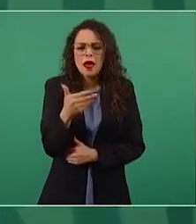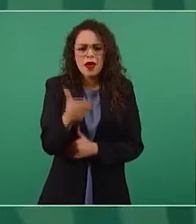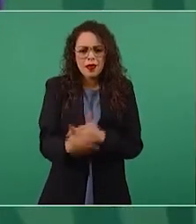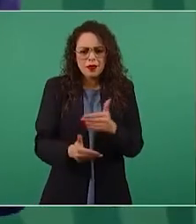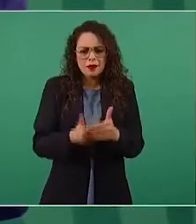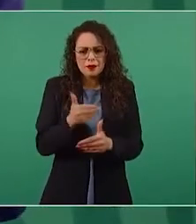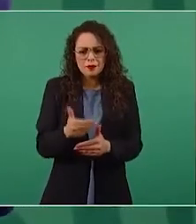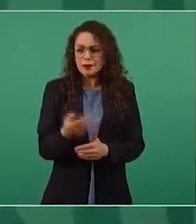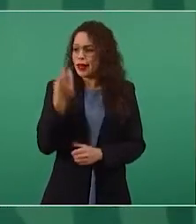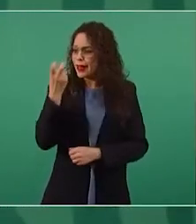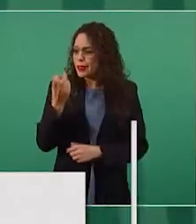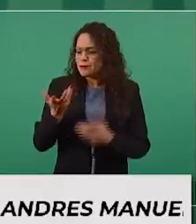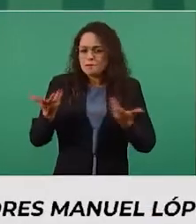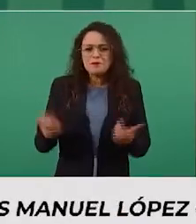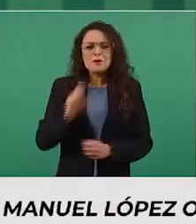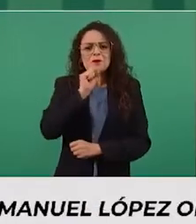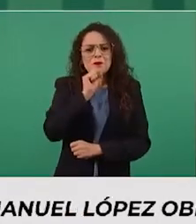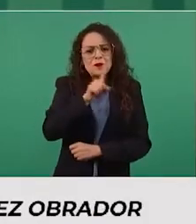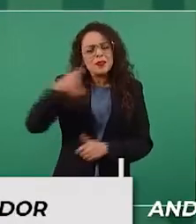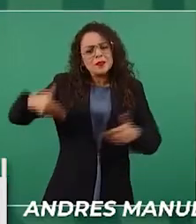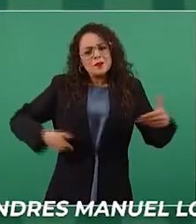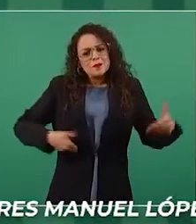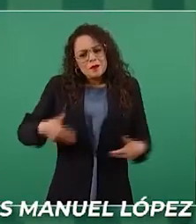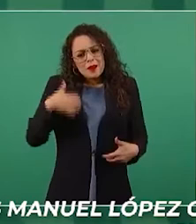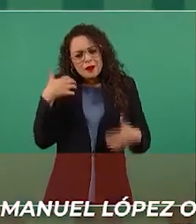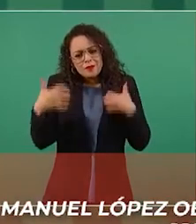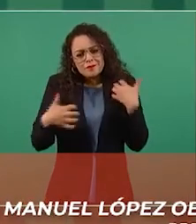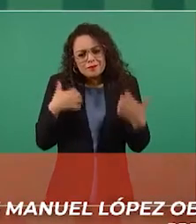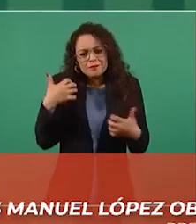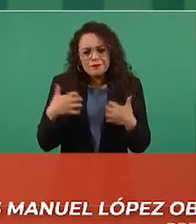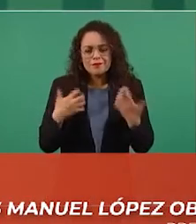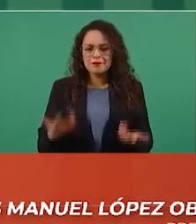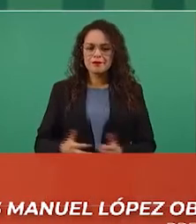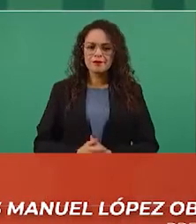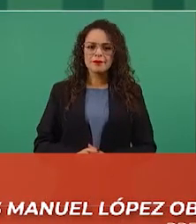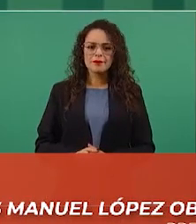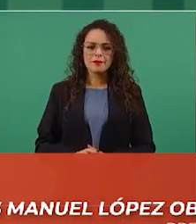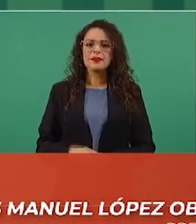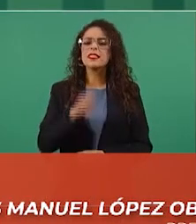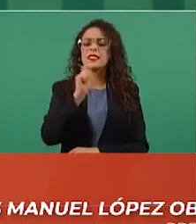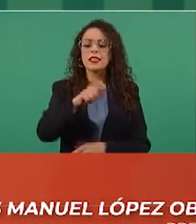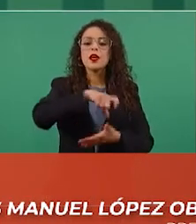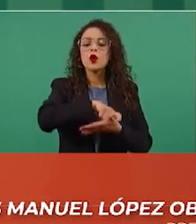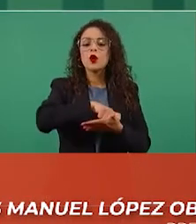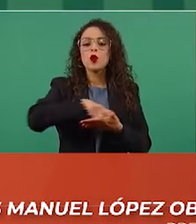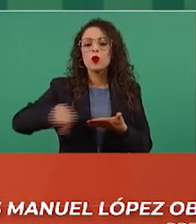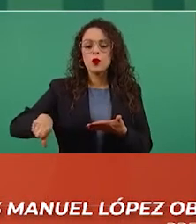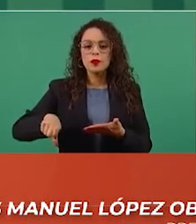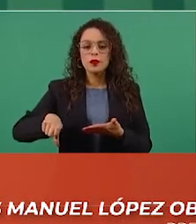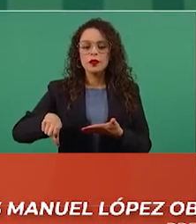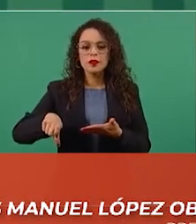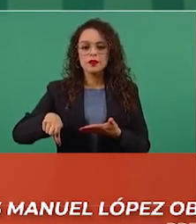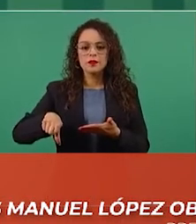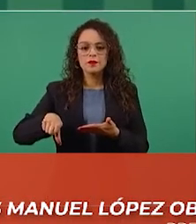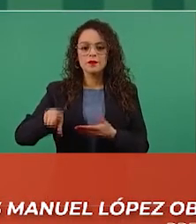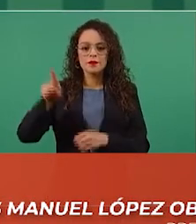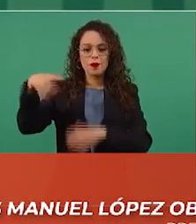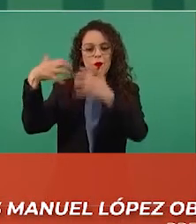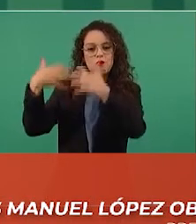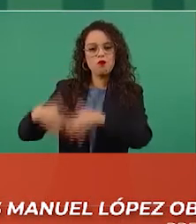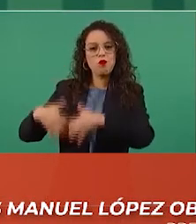También les molestó muchísimo lo de la compra de la